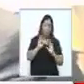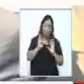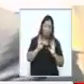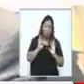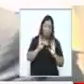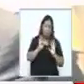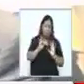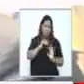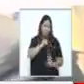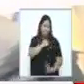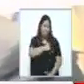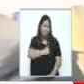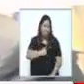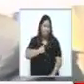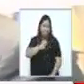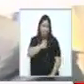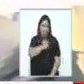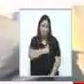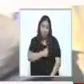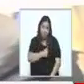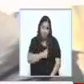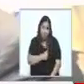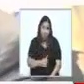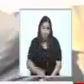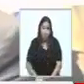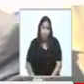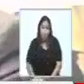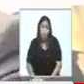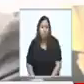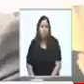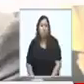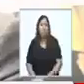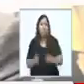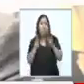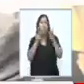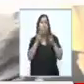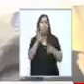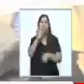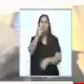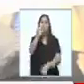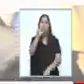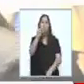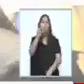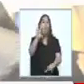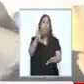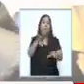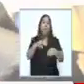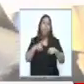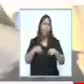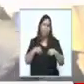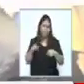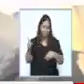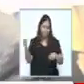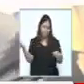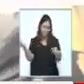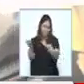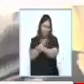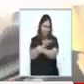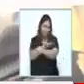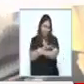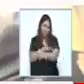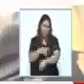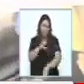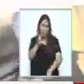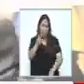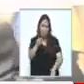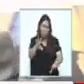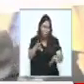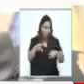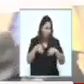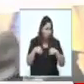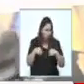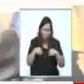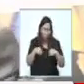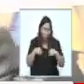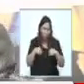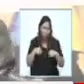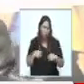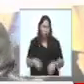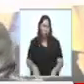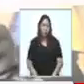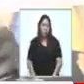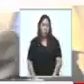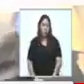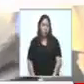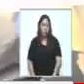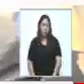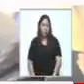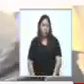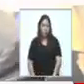mentales que niegan ese golpe de Estado. Incluso algunos que se llaman líderes de la oposición. Yo les digo, o es